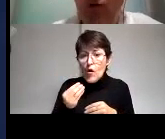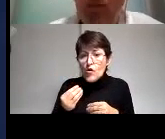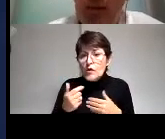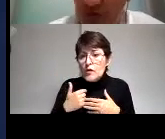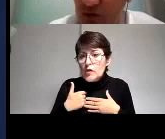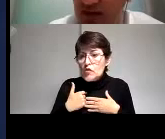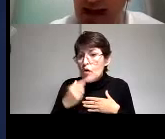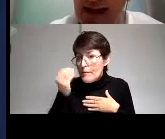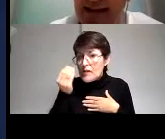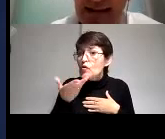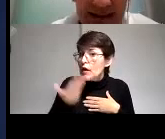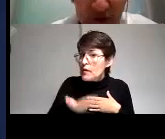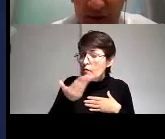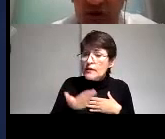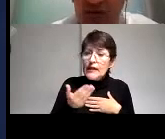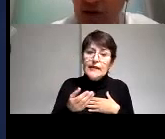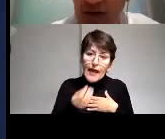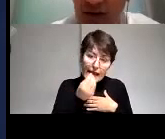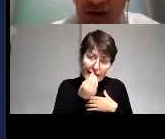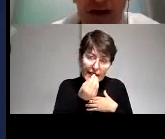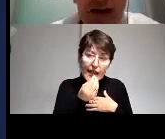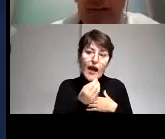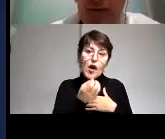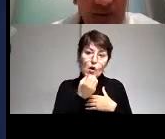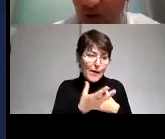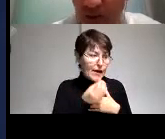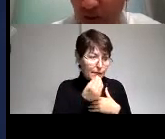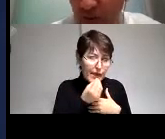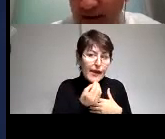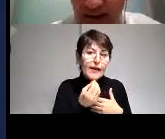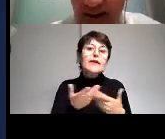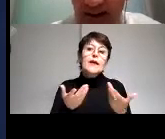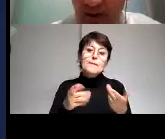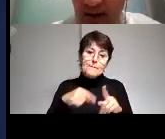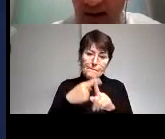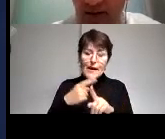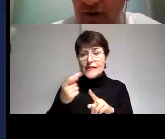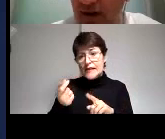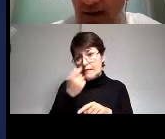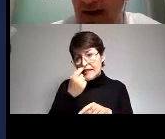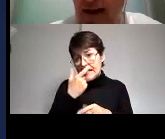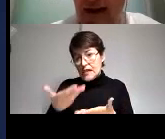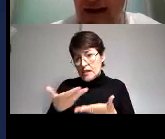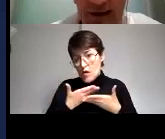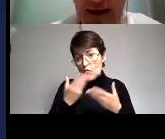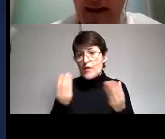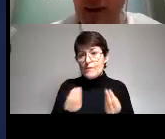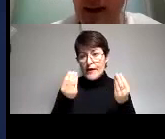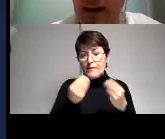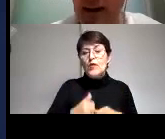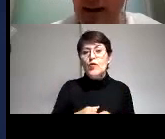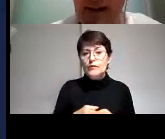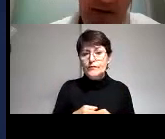introduciría como suplementos en la dieta, y los que vamos a ver a continuación pues también resultan muy interesantes, porque tienen funciones